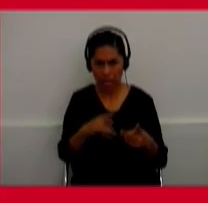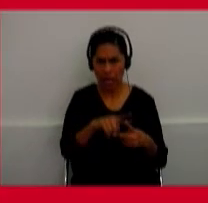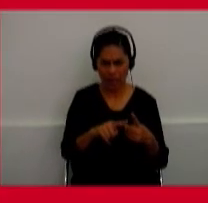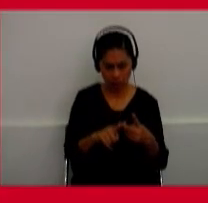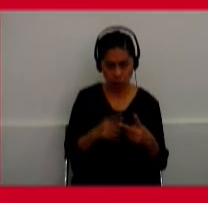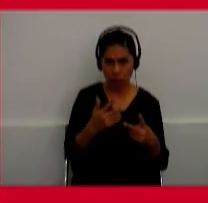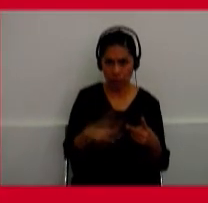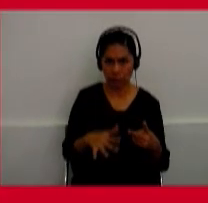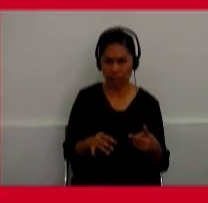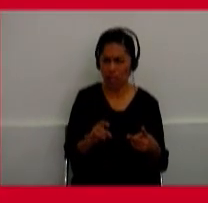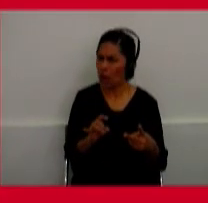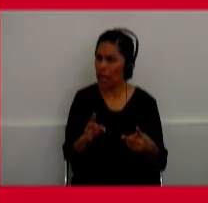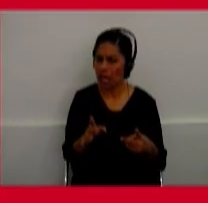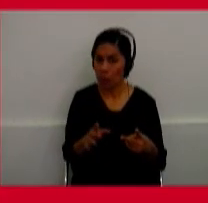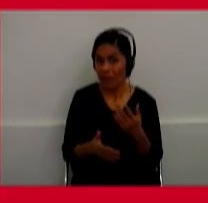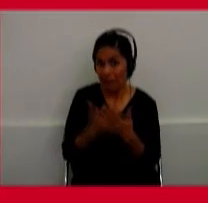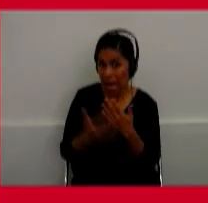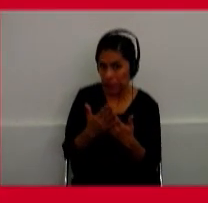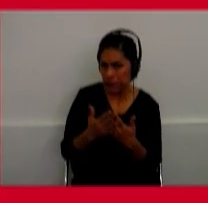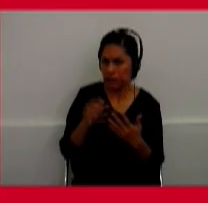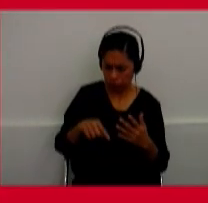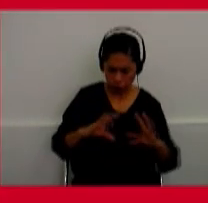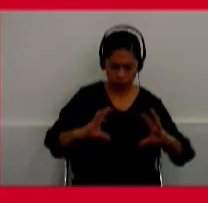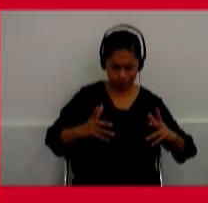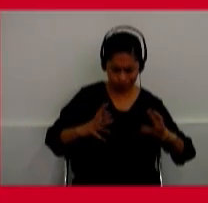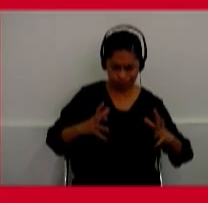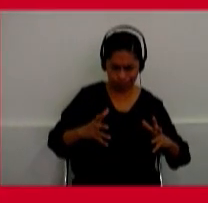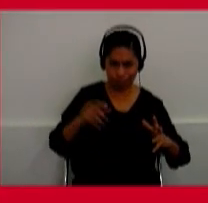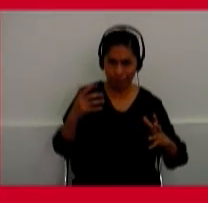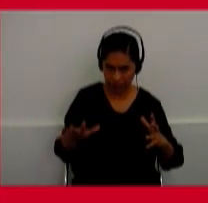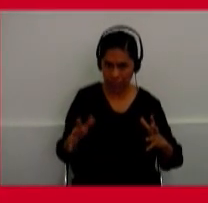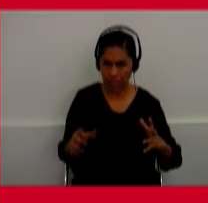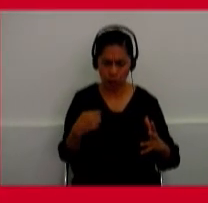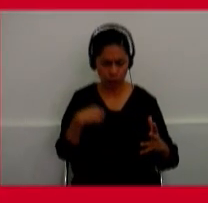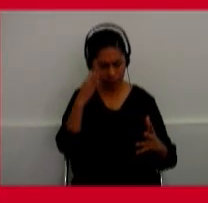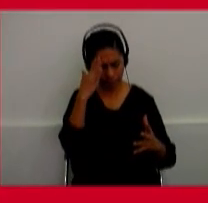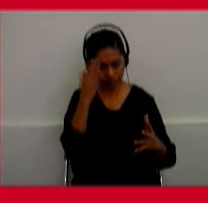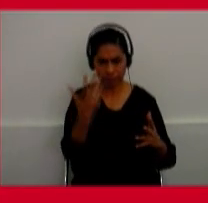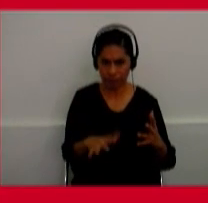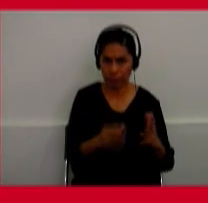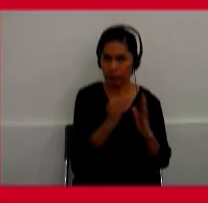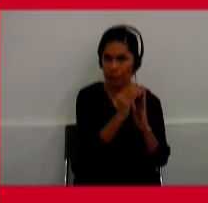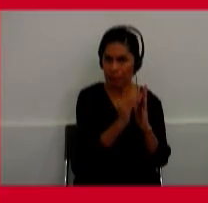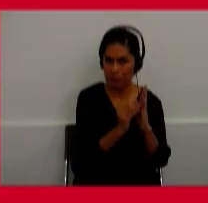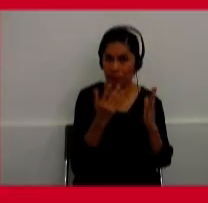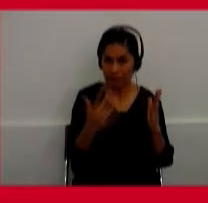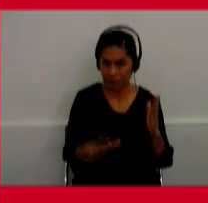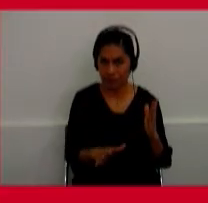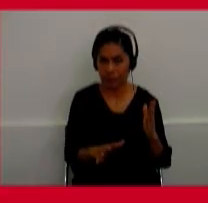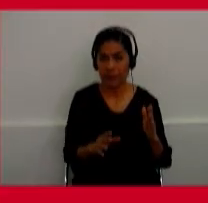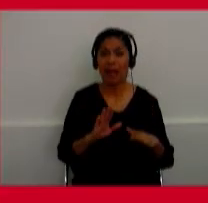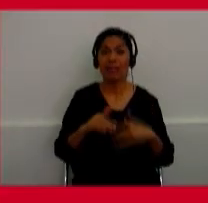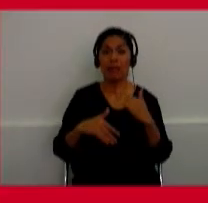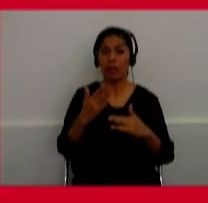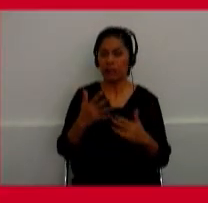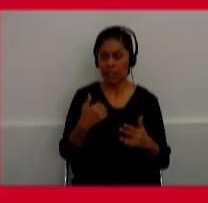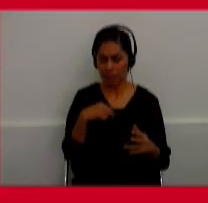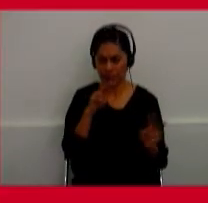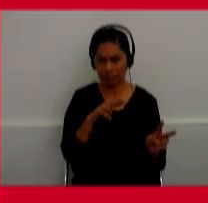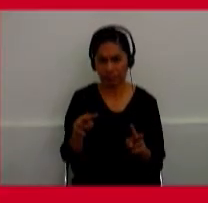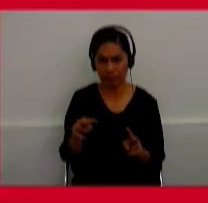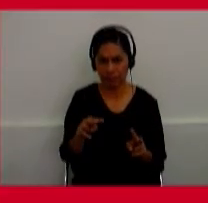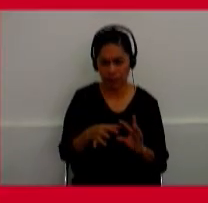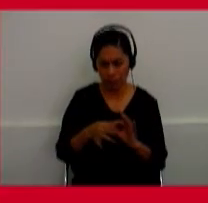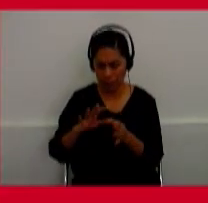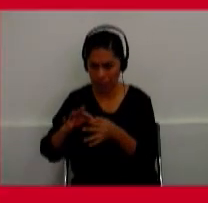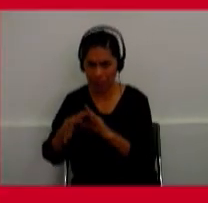motor. Entonces, una vez que nosotros extrajimos los datos del estaño y plomo, conseguimos también que había una correlación alta con que los